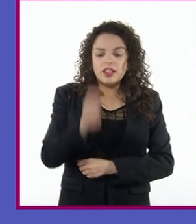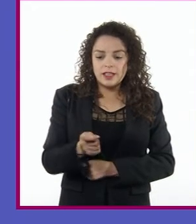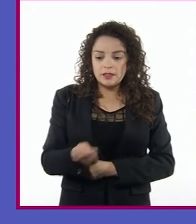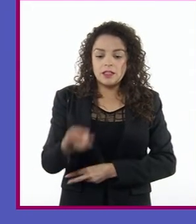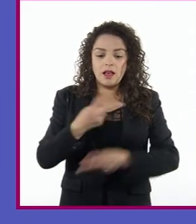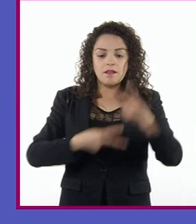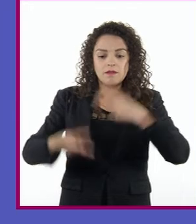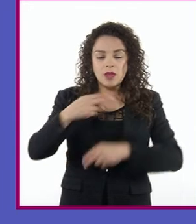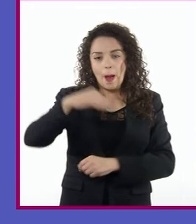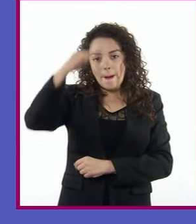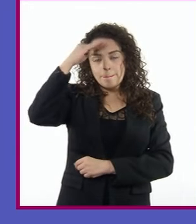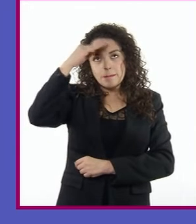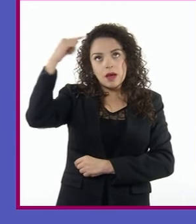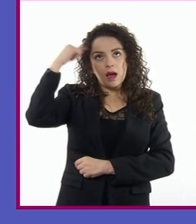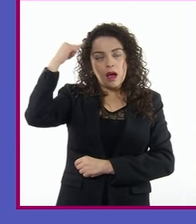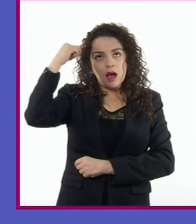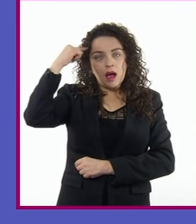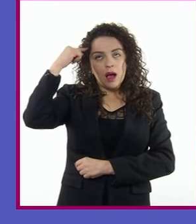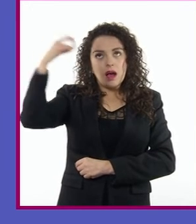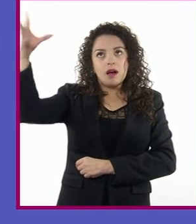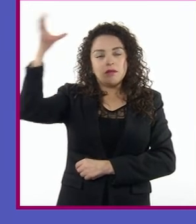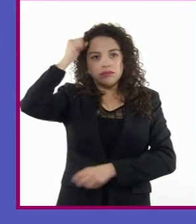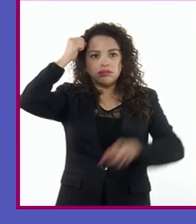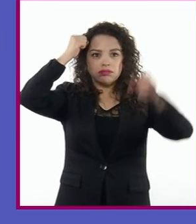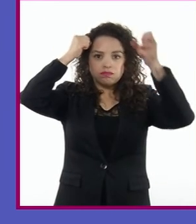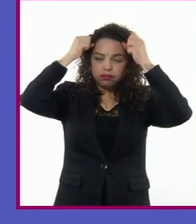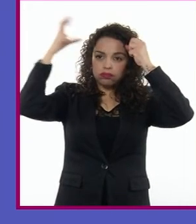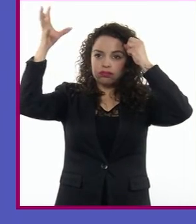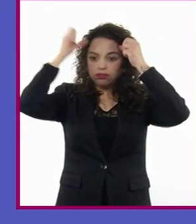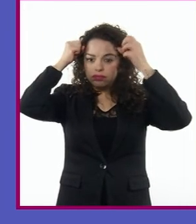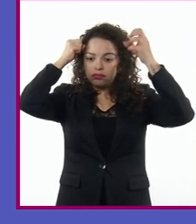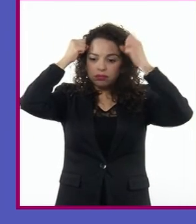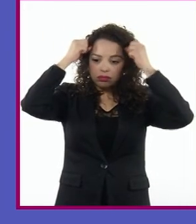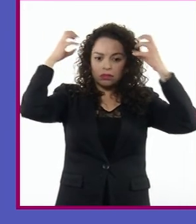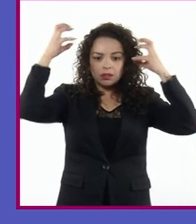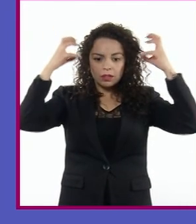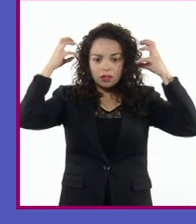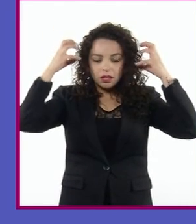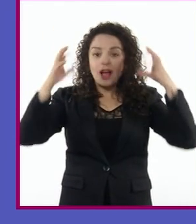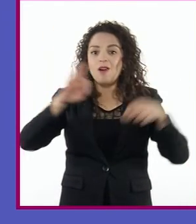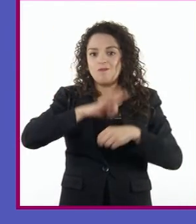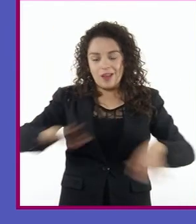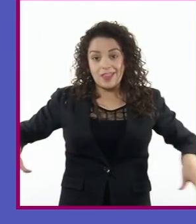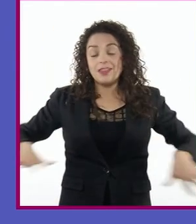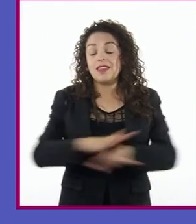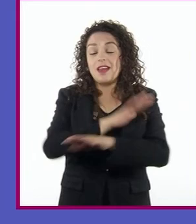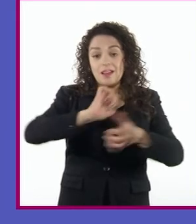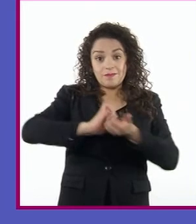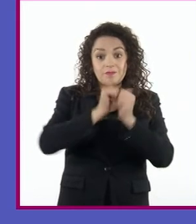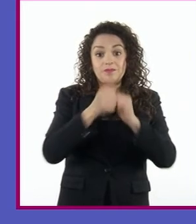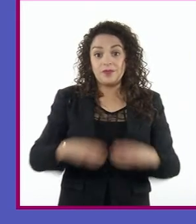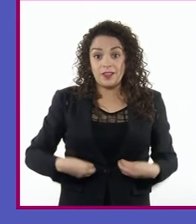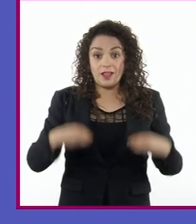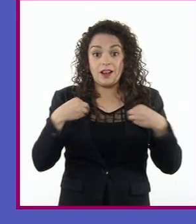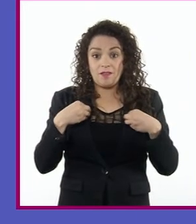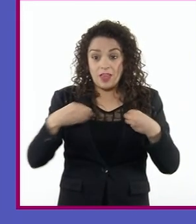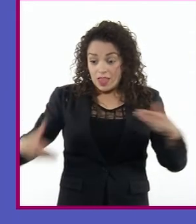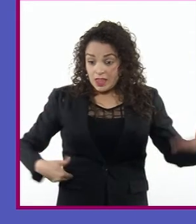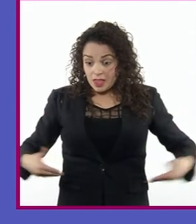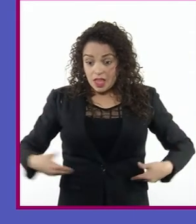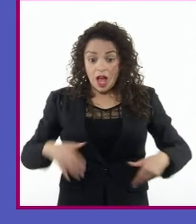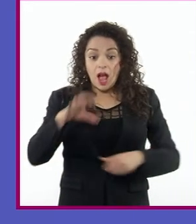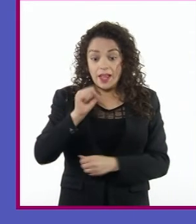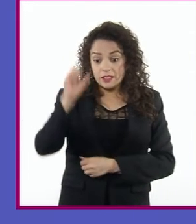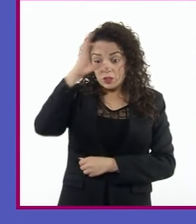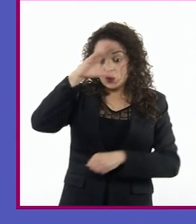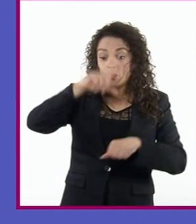reflexión, pero el que tú reflexiones te puede cambiar la vida. Nosotros creemos en eso, que el teatro es cultura, y un pueblo culto es